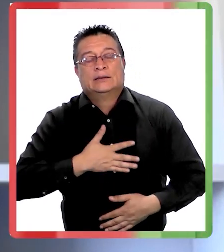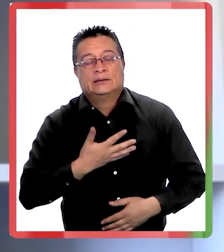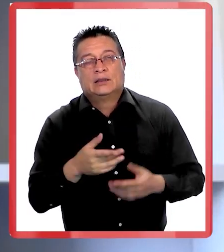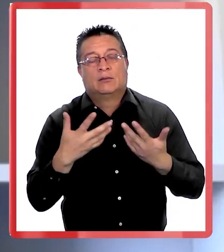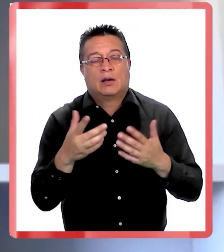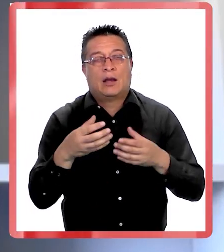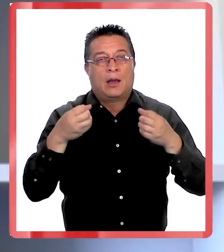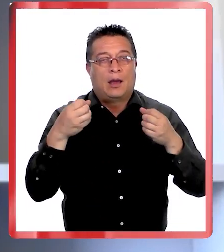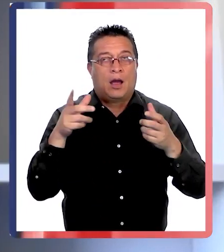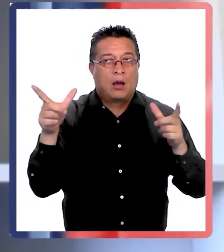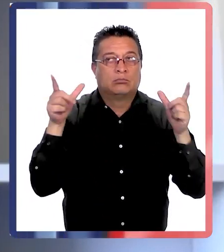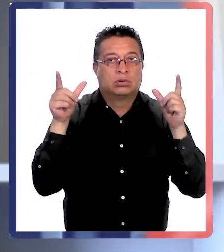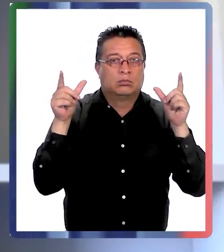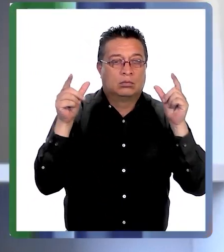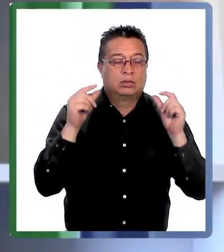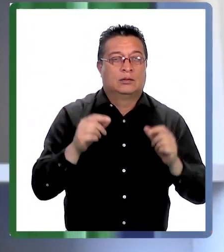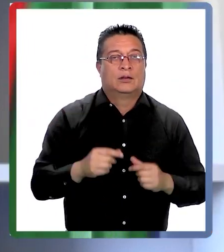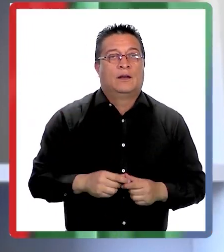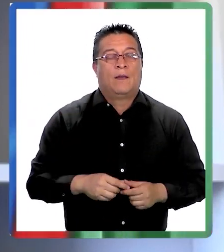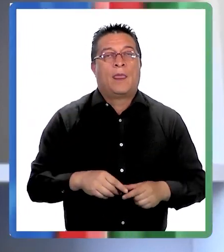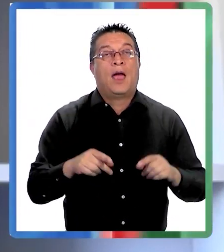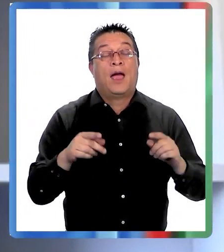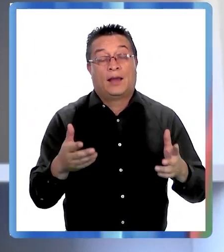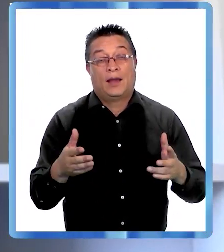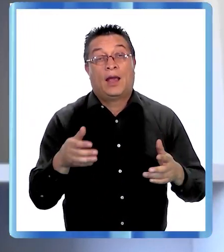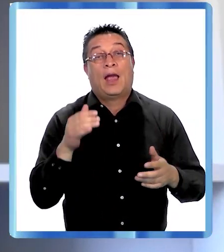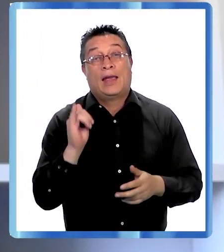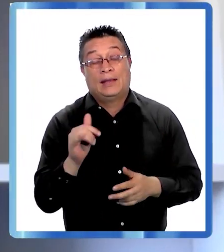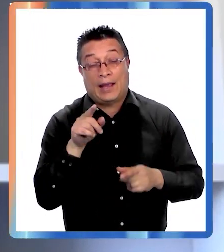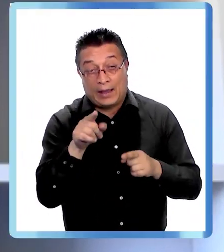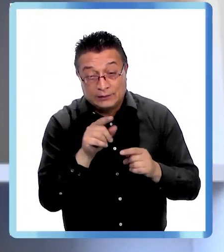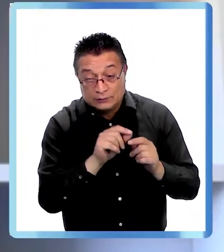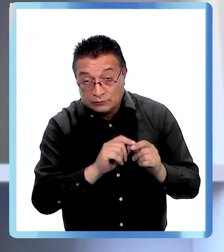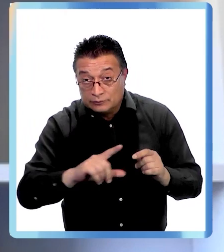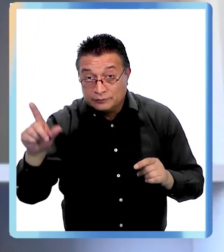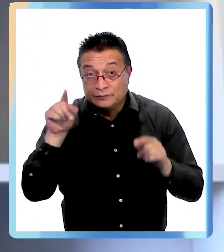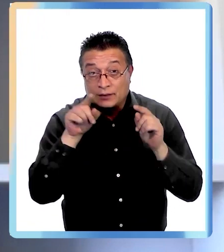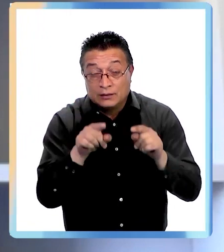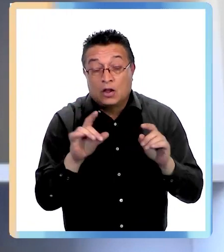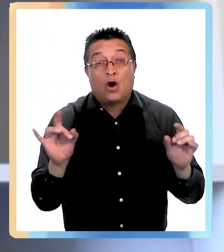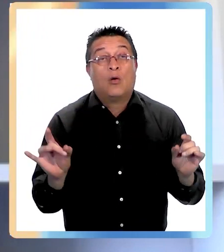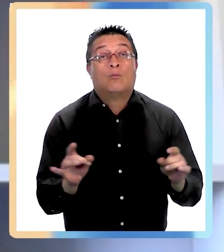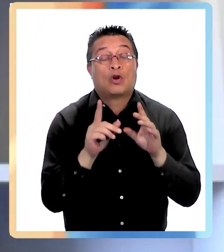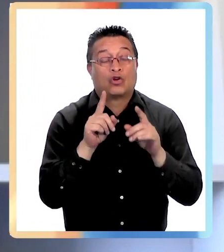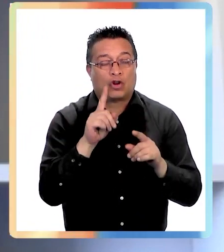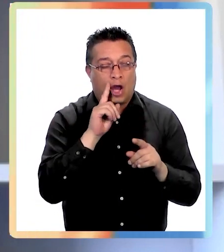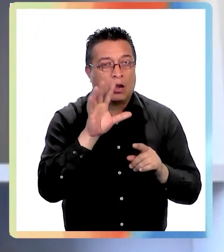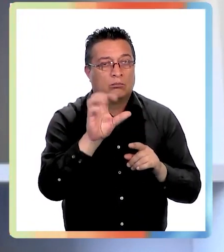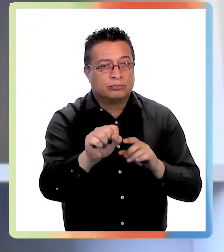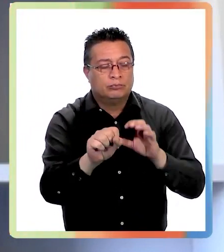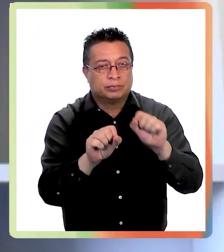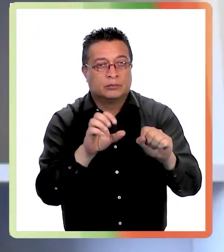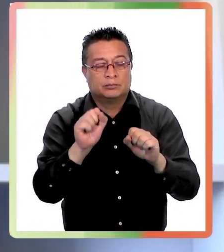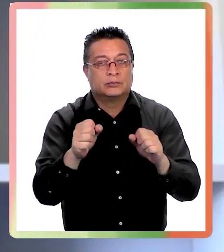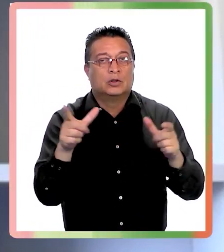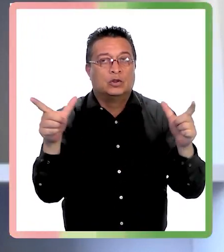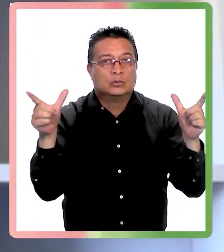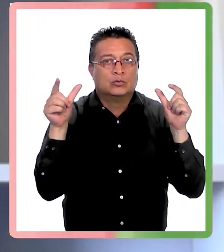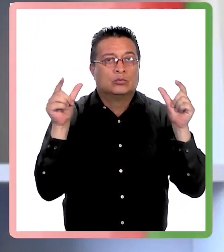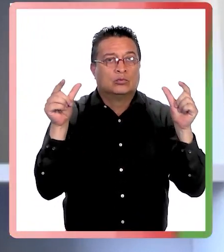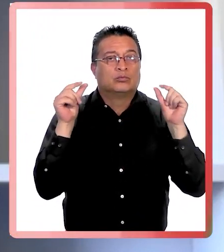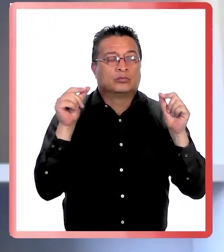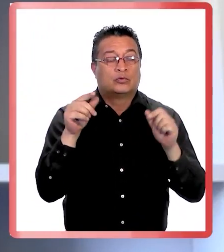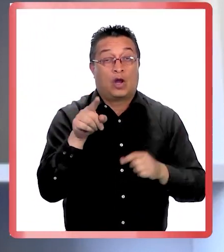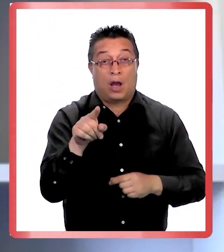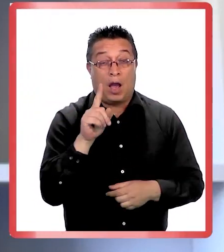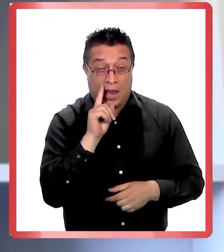síntomas de pérdida auditiva. Y de ahí, en el fondo, si es que uno pesquisa una pérdida